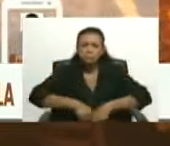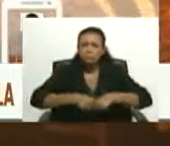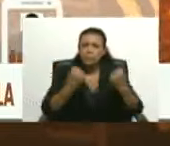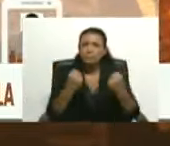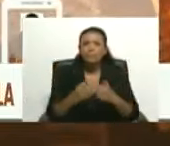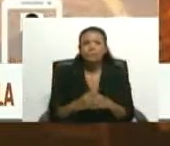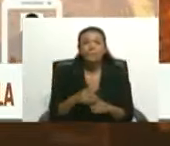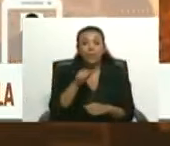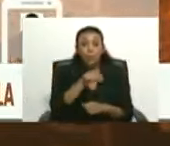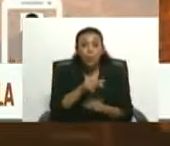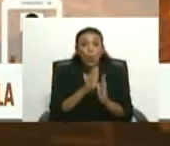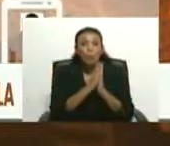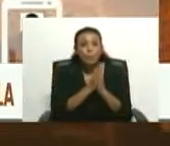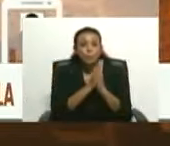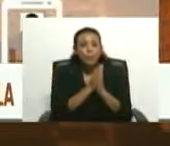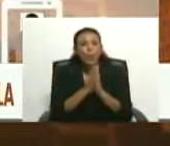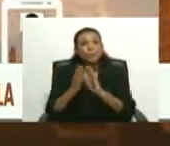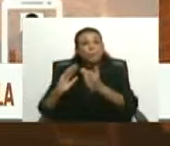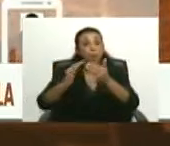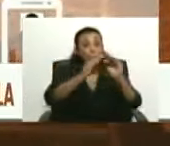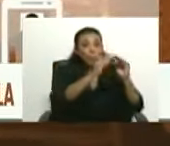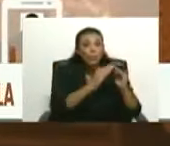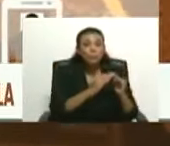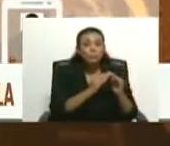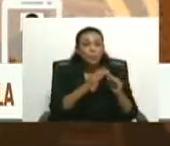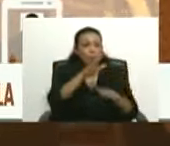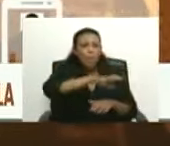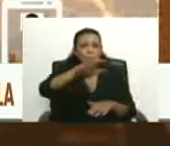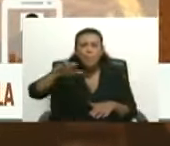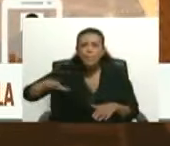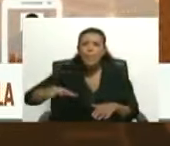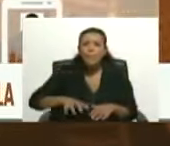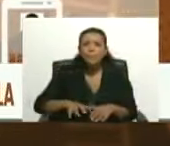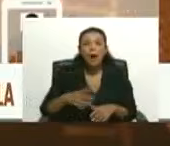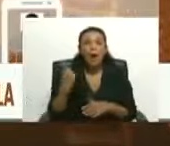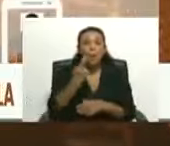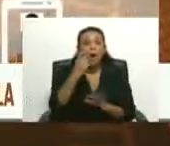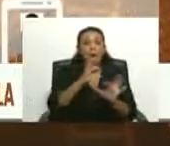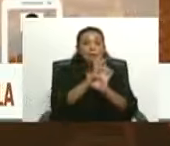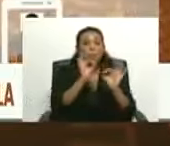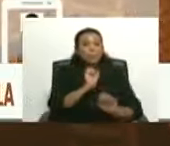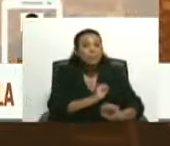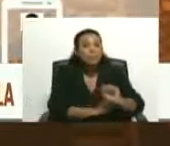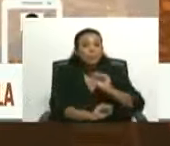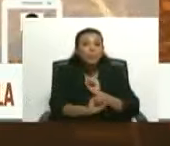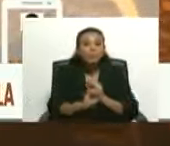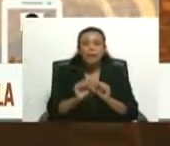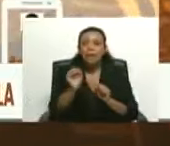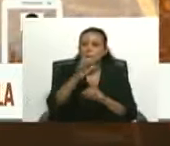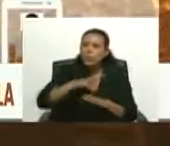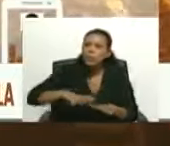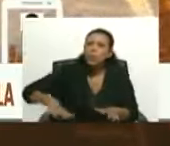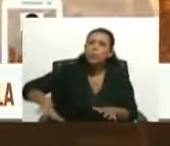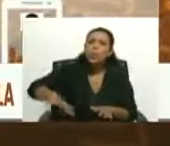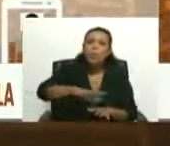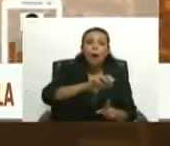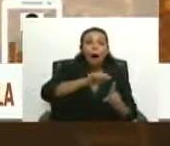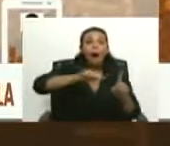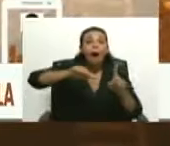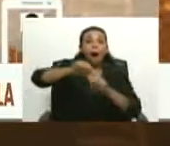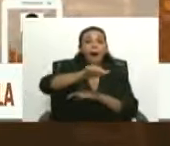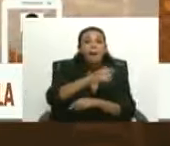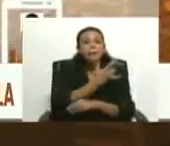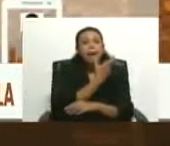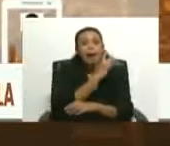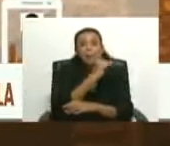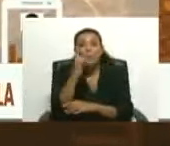de abajo hacia arriba, que vengan de las regiones, del territorio, para la defensa de toda la situación